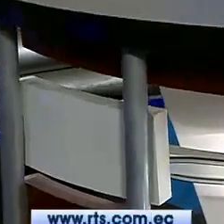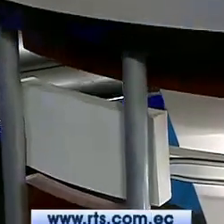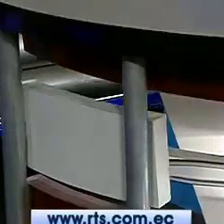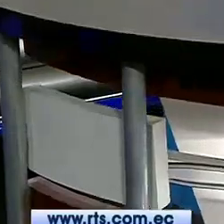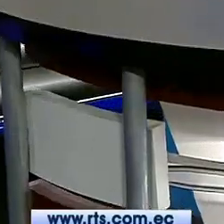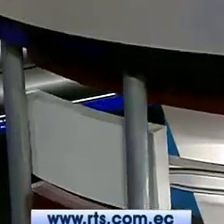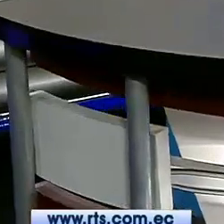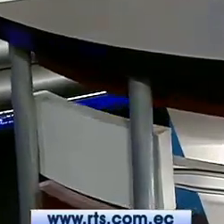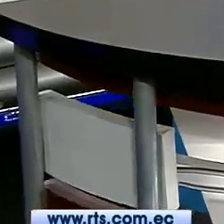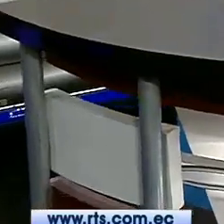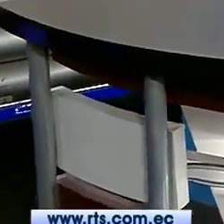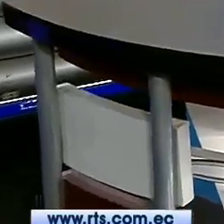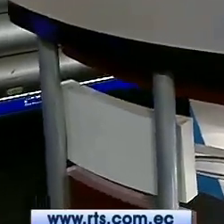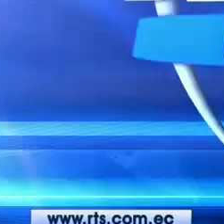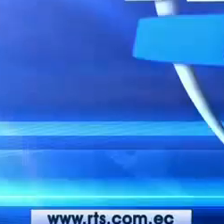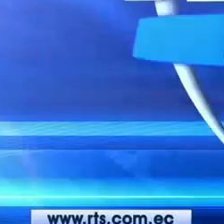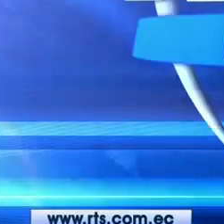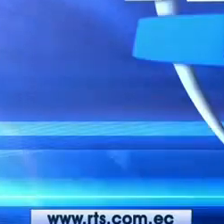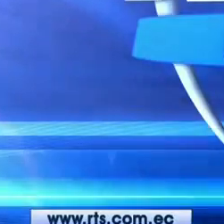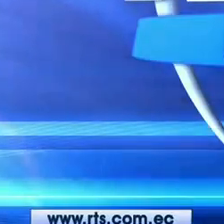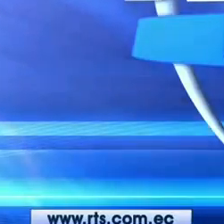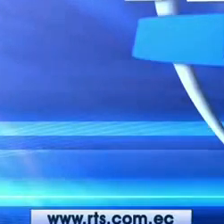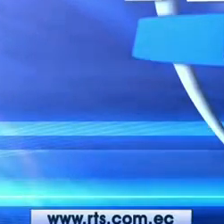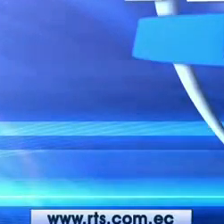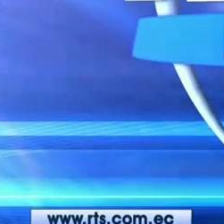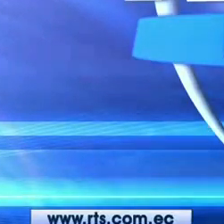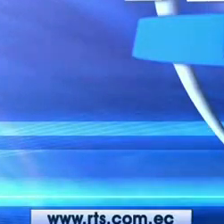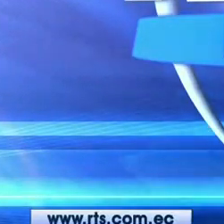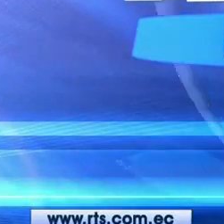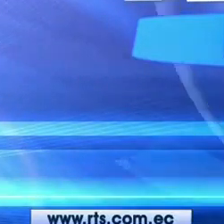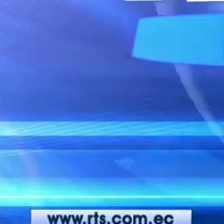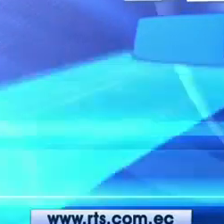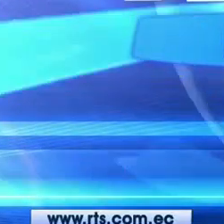siempre en la comunidad. En la mañana y en la noche.